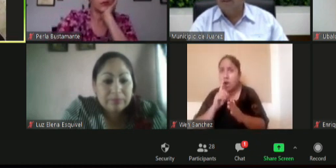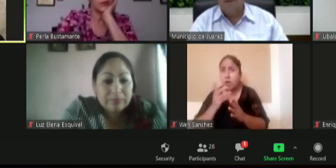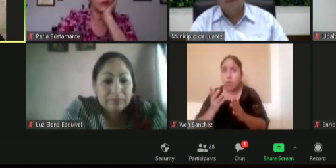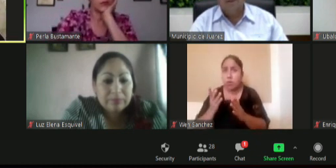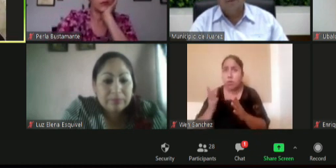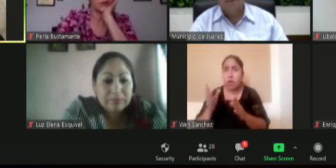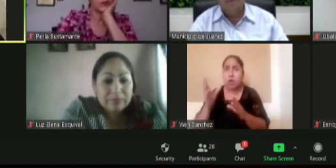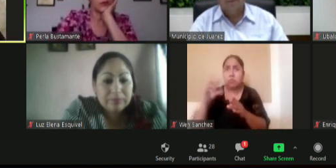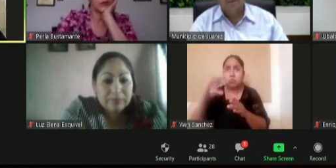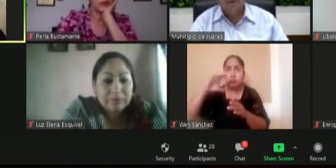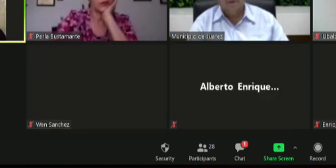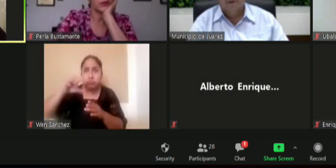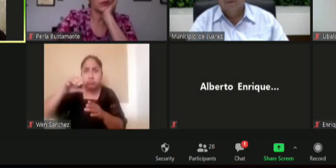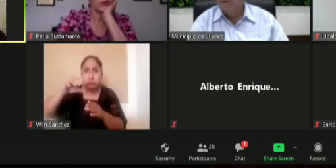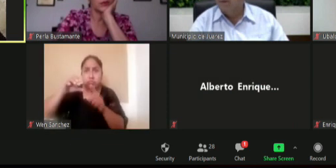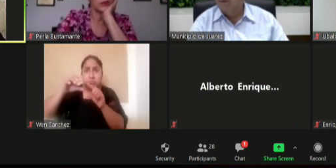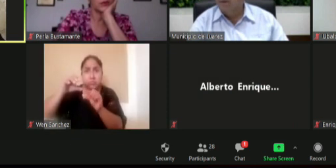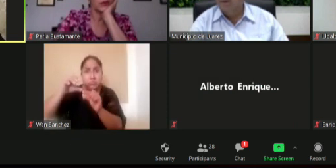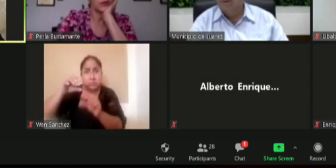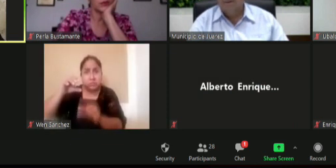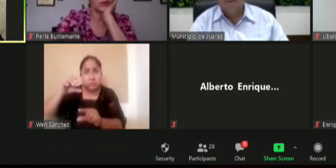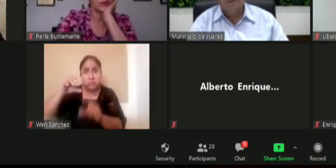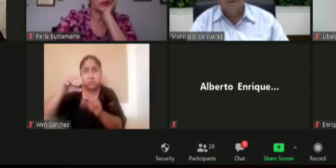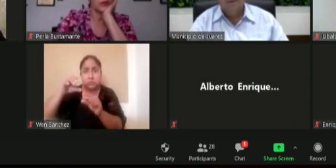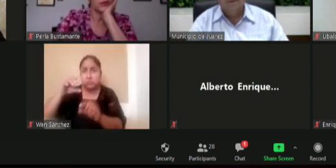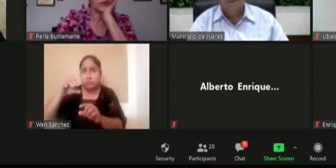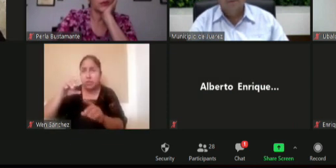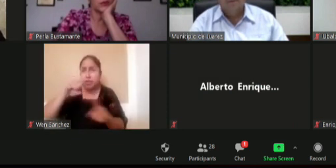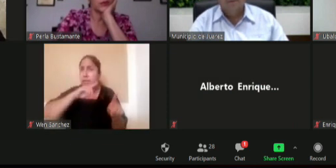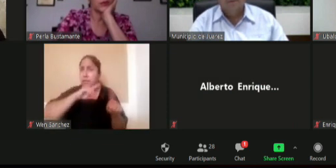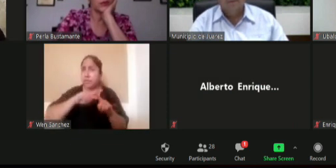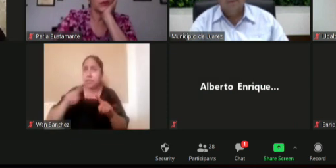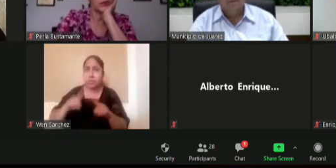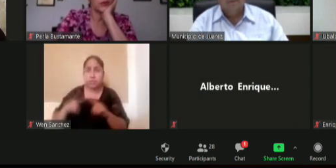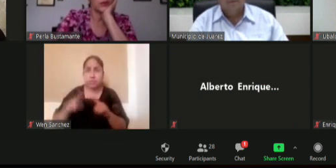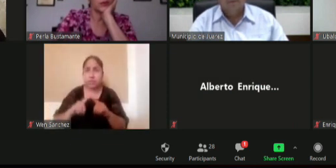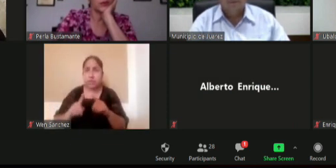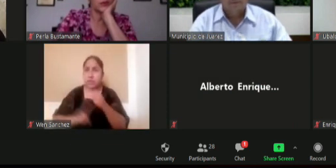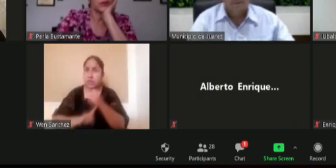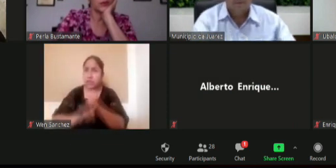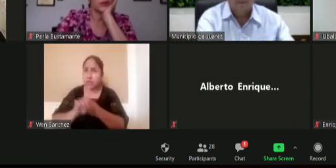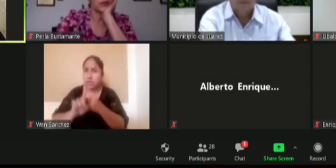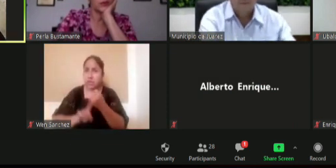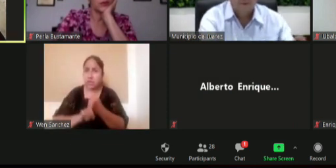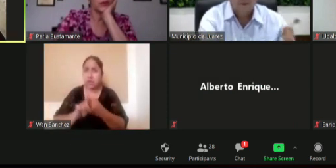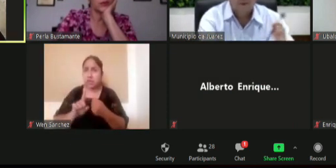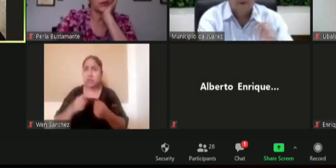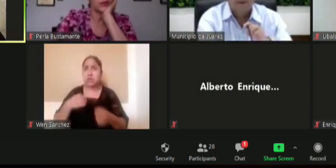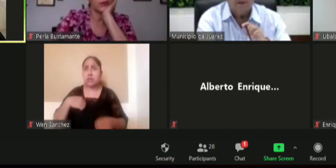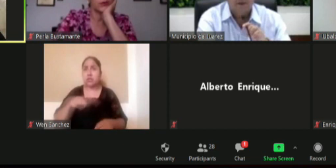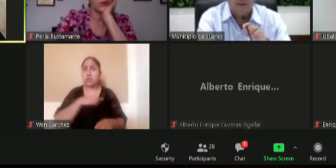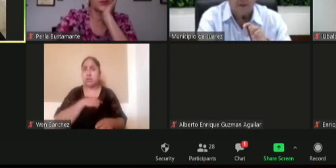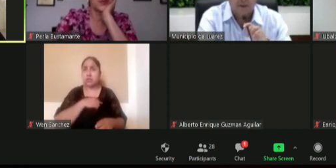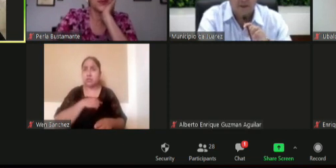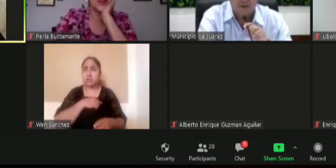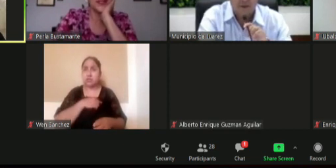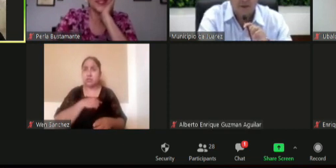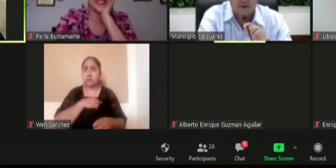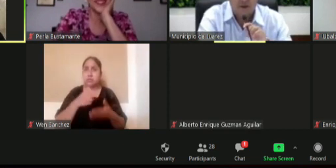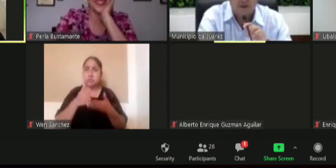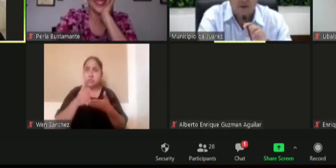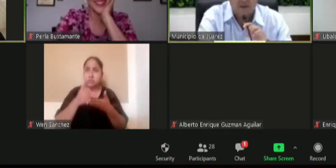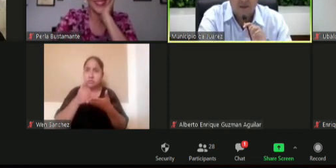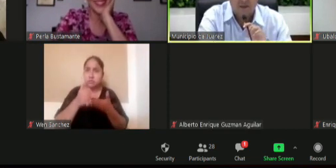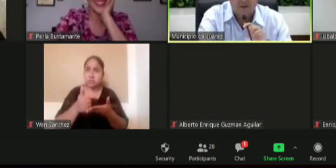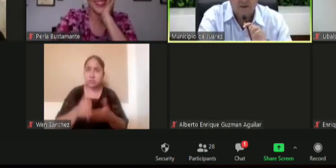darle un mensaje a la ciudadanía. ¿Cuál es? Pues, ¿qué pasó, compañero Ciáñez? ¿Te estás durmiendo o qué?